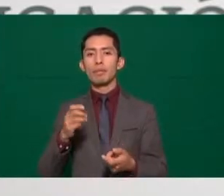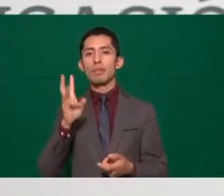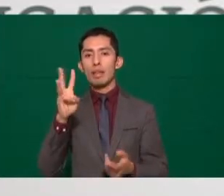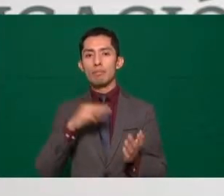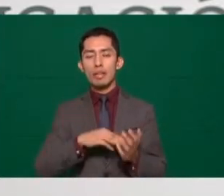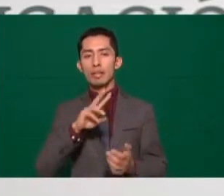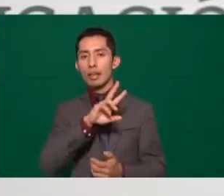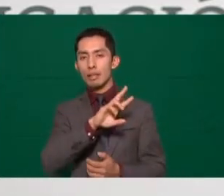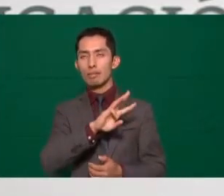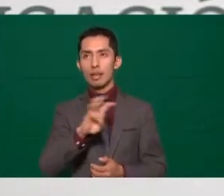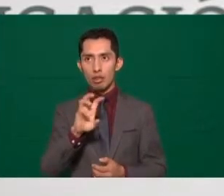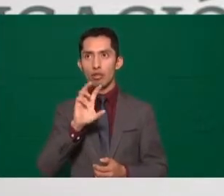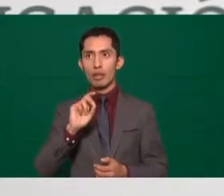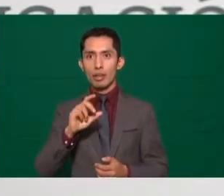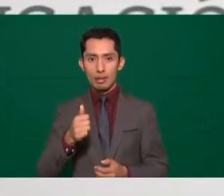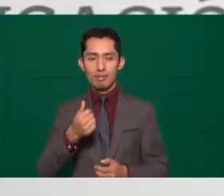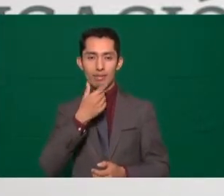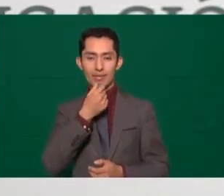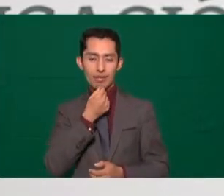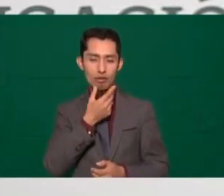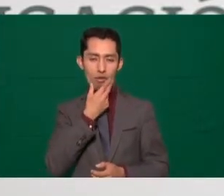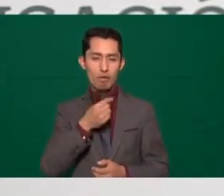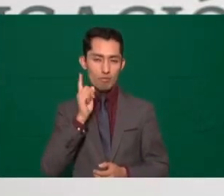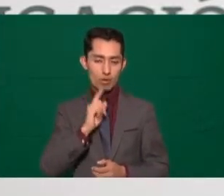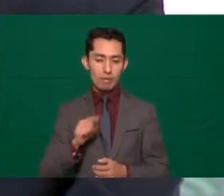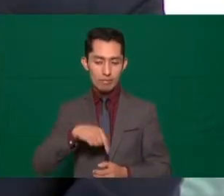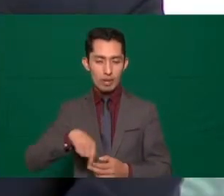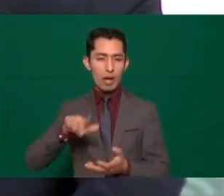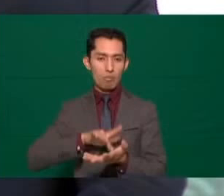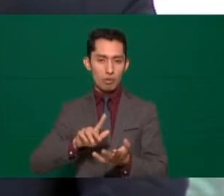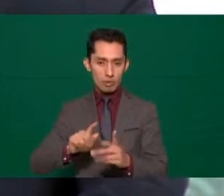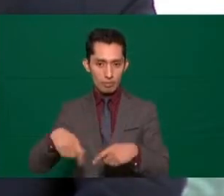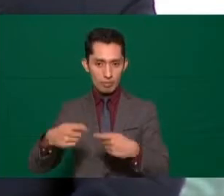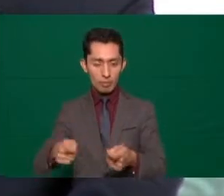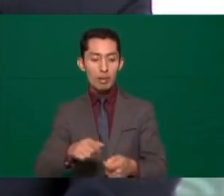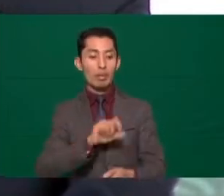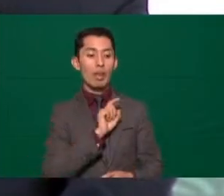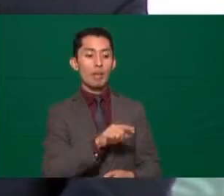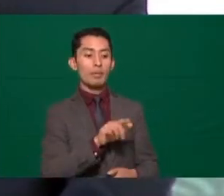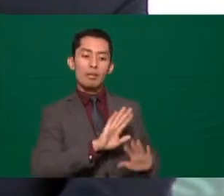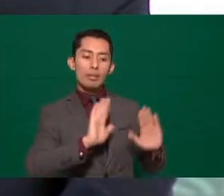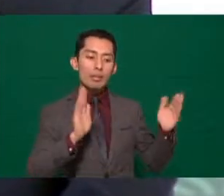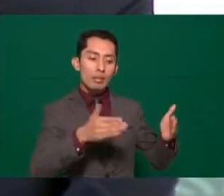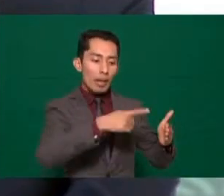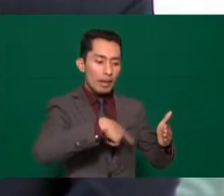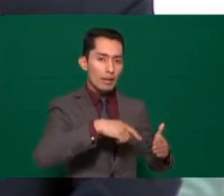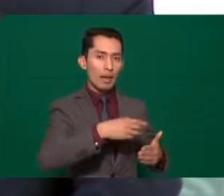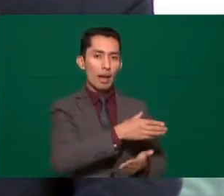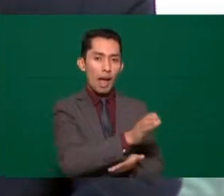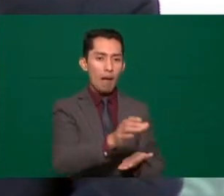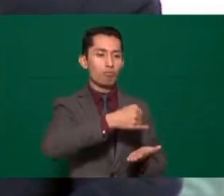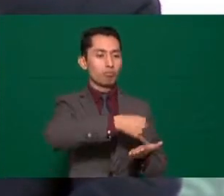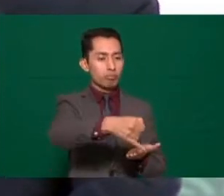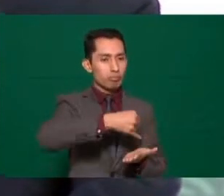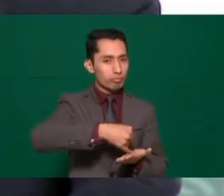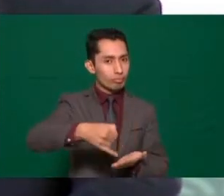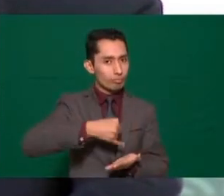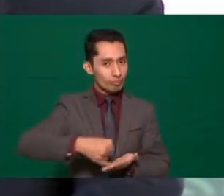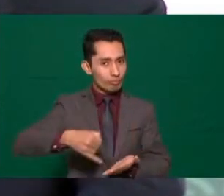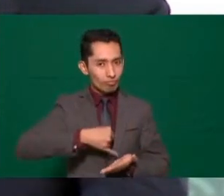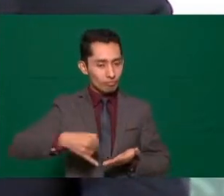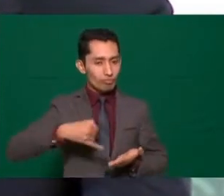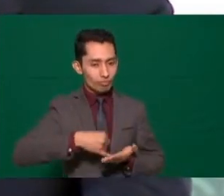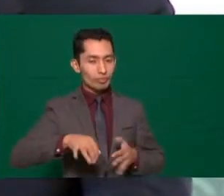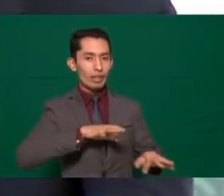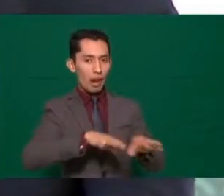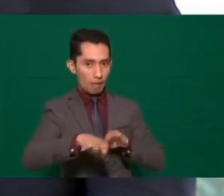3.636 niñas y niños. Se va a seguir apoyando en el campo a los productores.